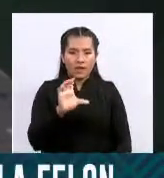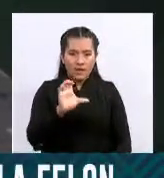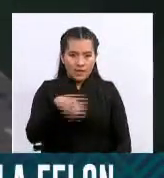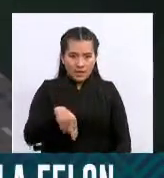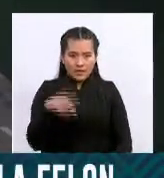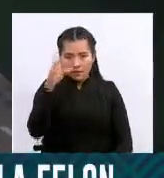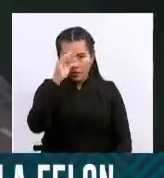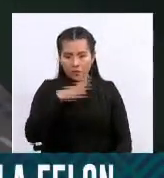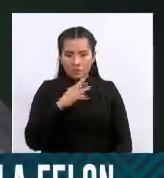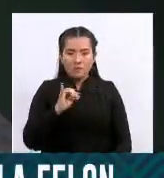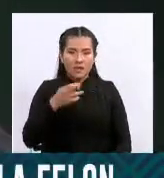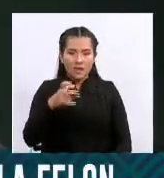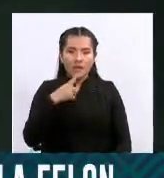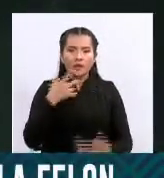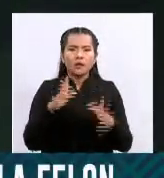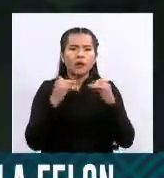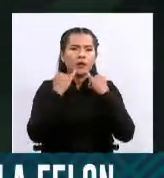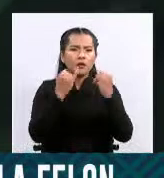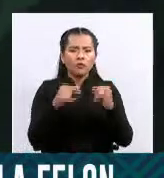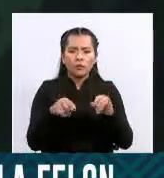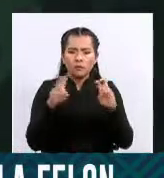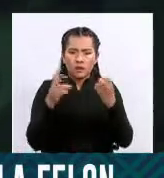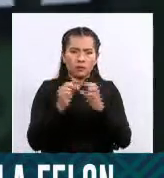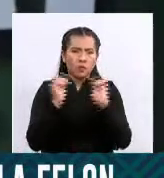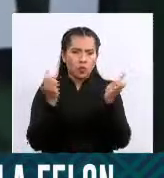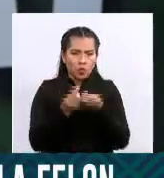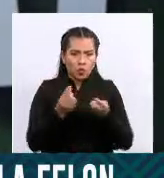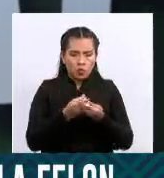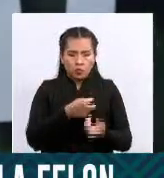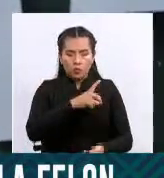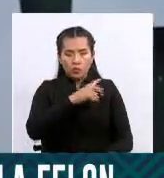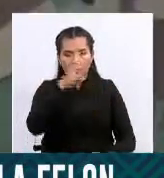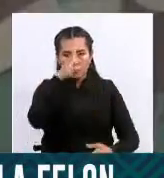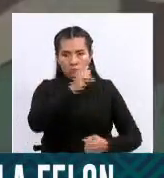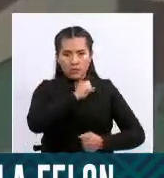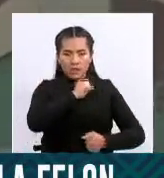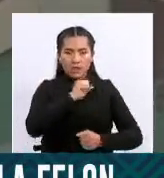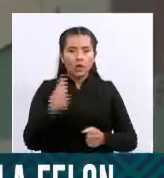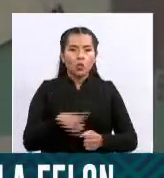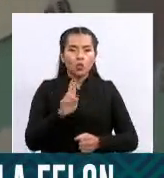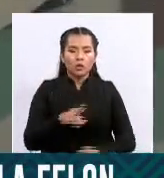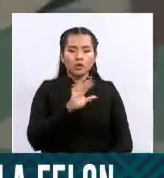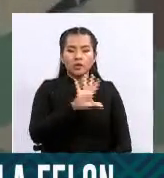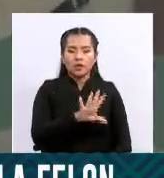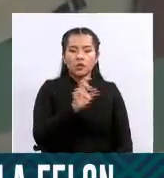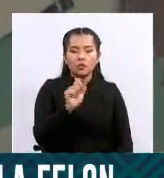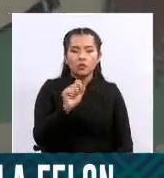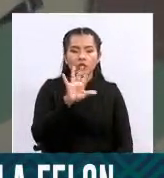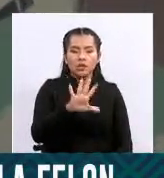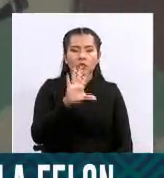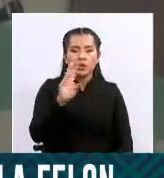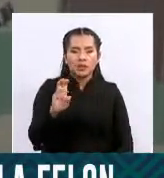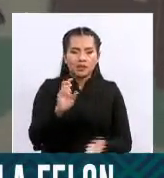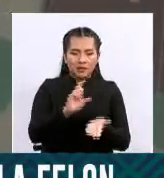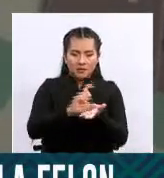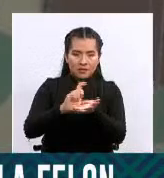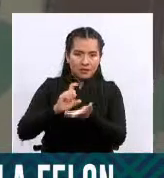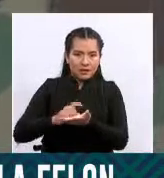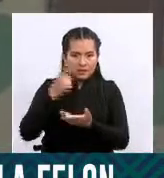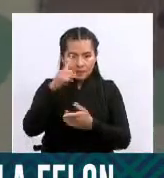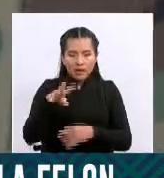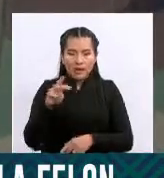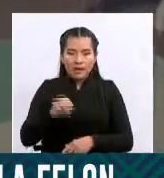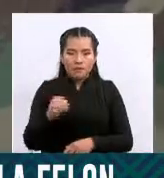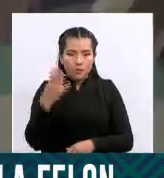Miguel Burgoa, informó que esta unidad policial utiliza proyectiles 5.56 para las armas M4